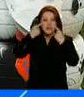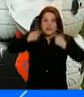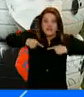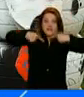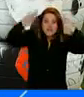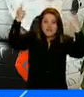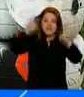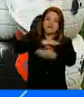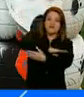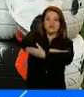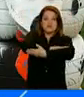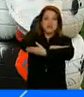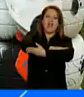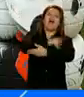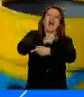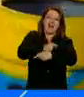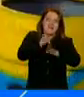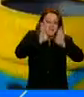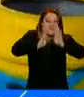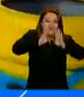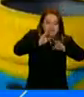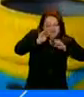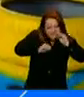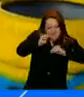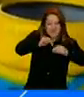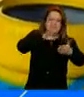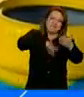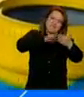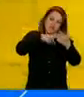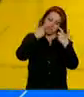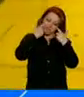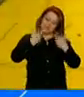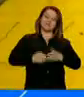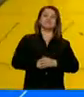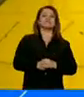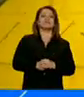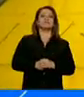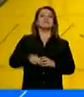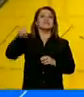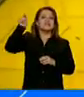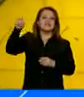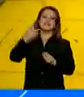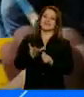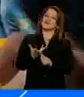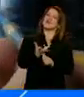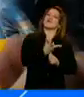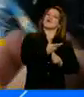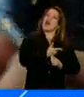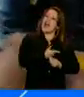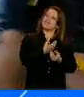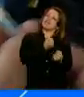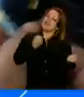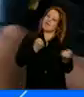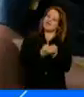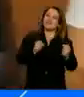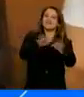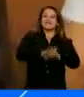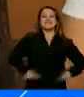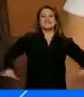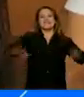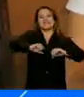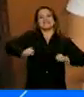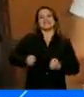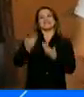los Peppa, Pokémon. Con la convicción de que con pequeños actos se puede aportar al mejoramiento de la ciudad,